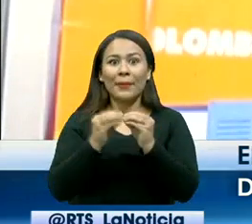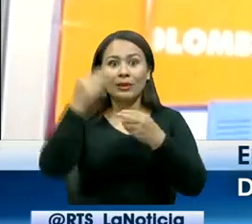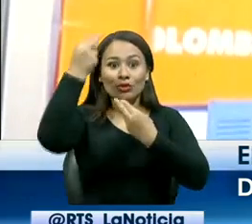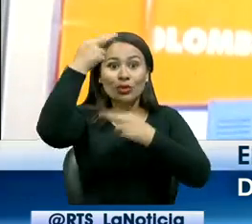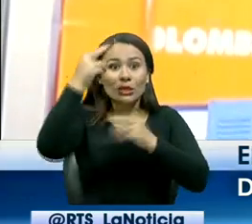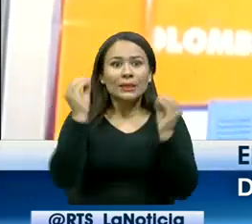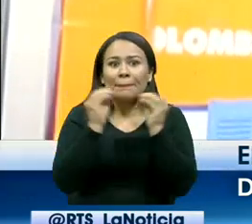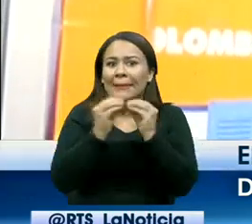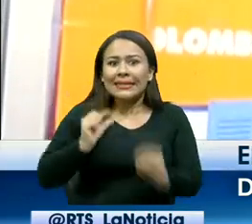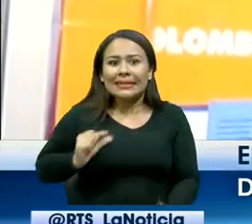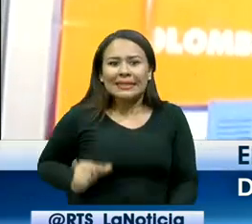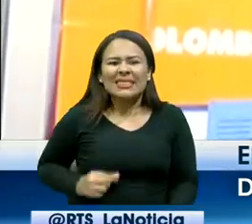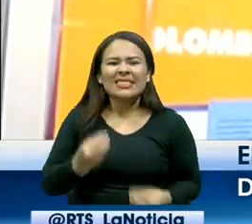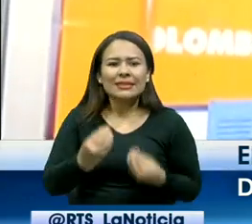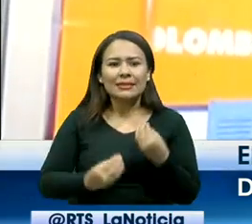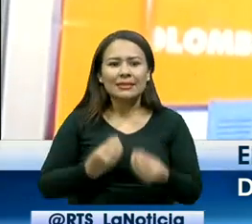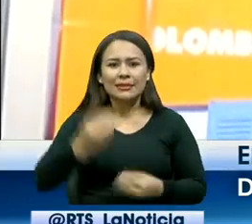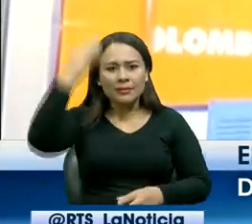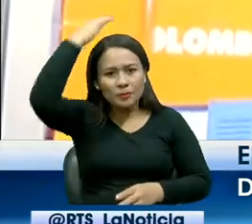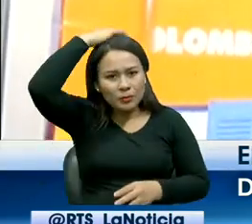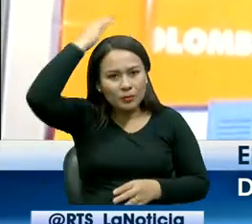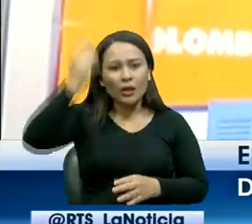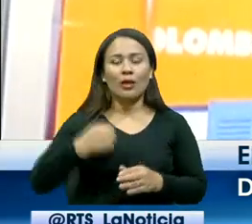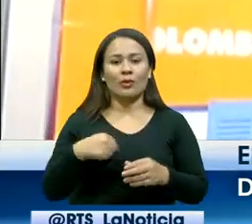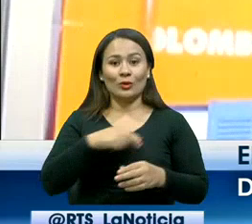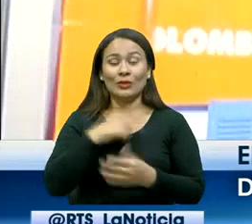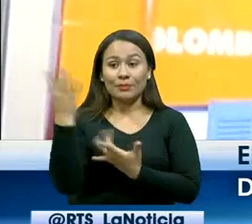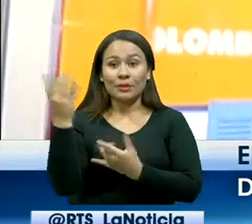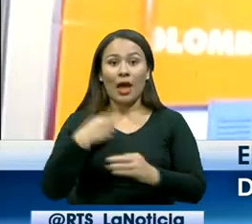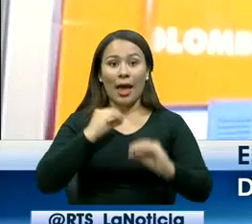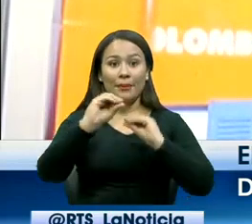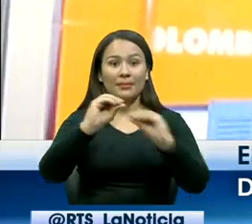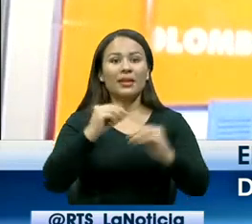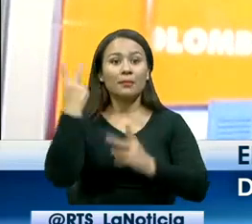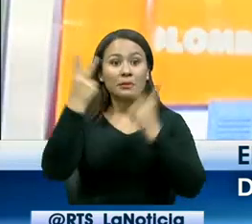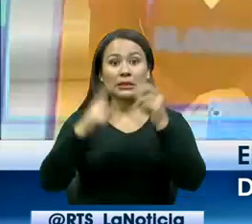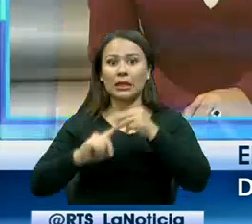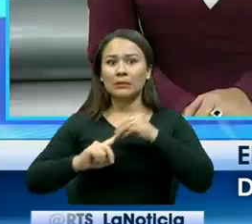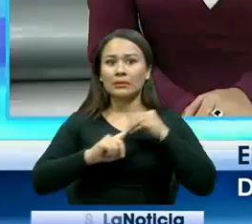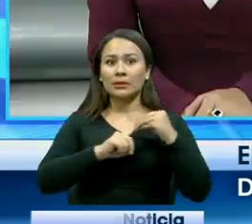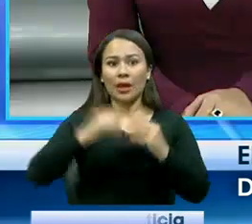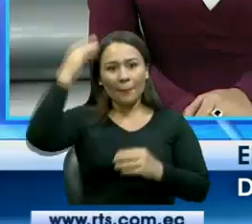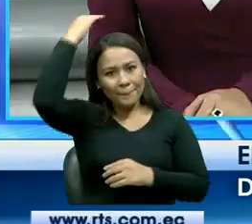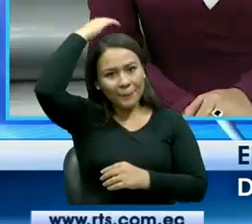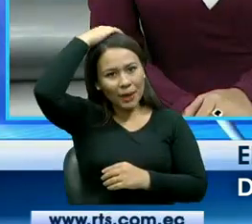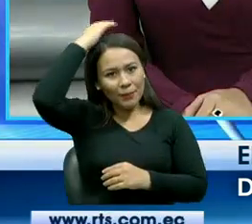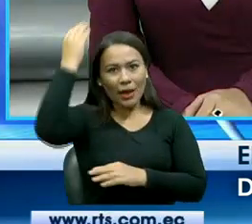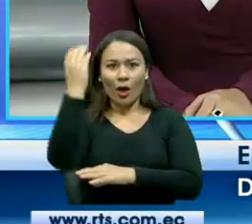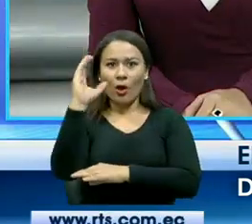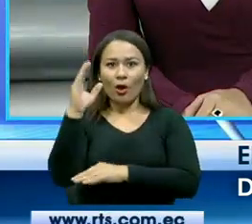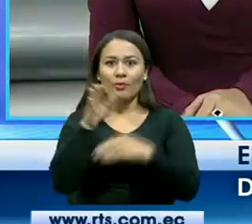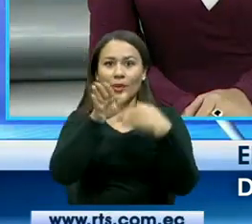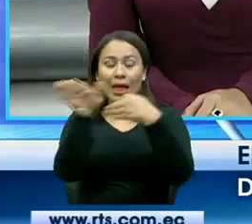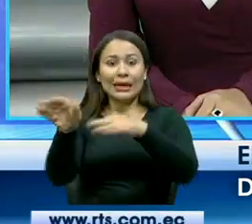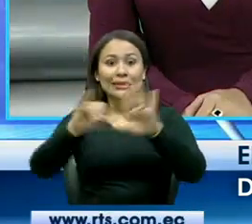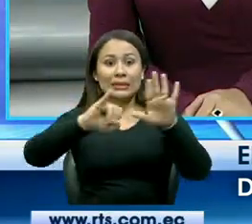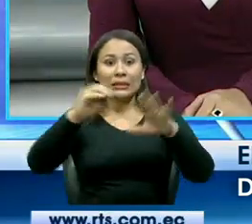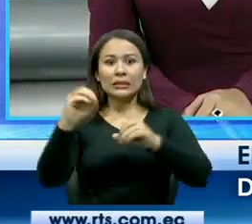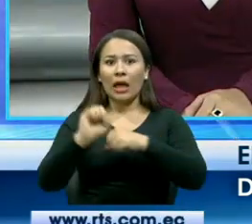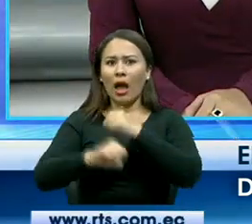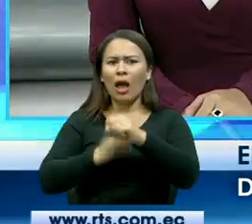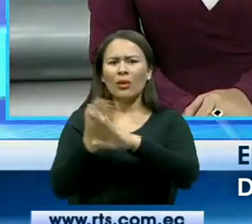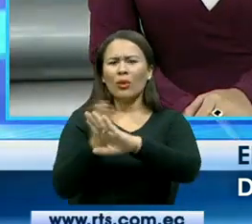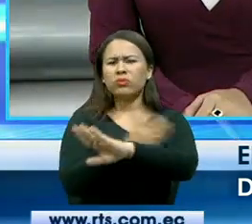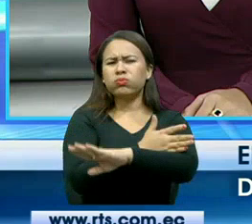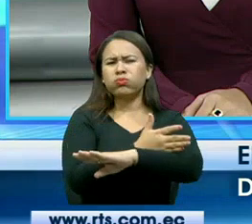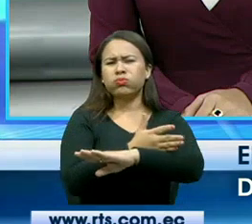cumplimiento que tendremos para esta visita oficial del Papa Francisco a Colombia después de 60 años de conflicto armado. Recordemos que